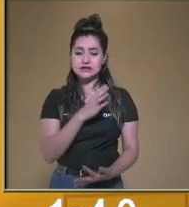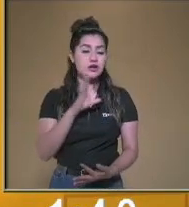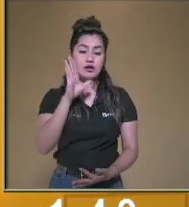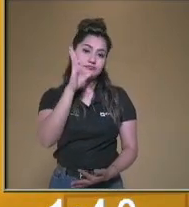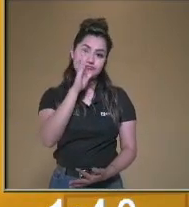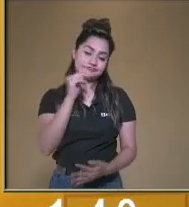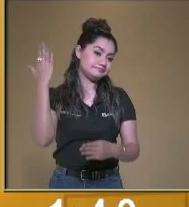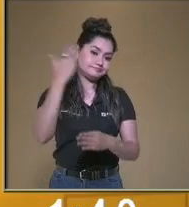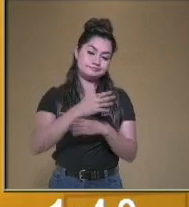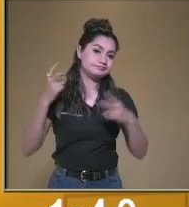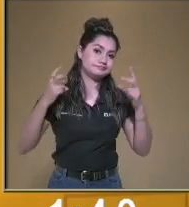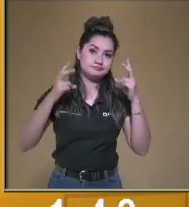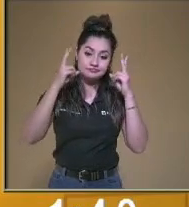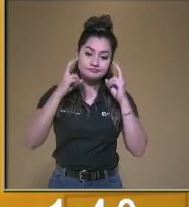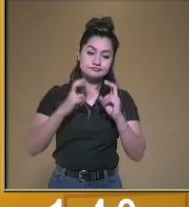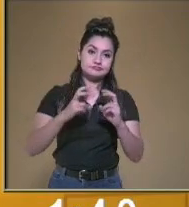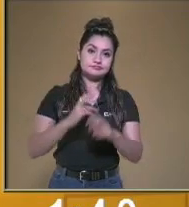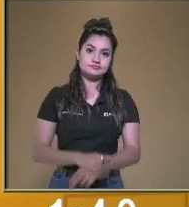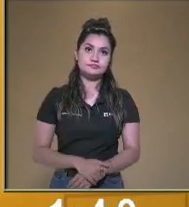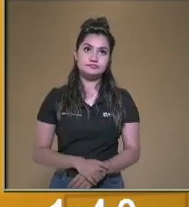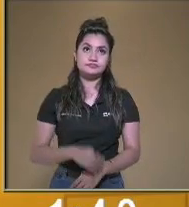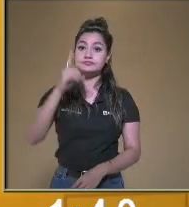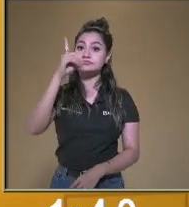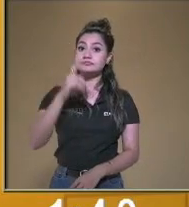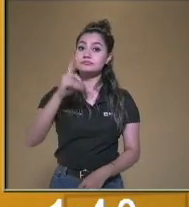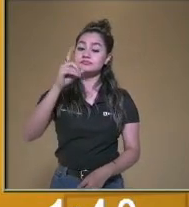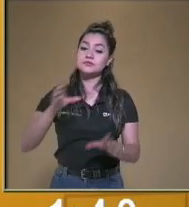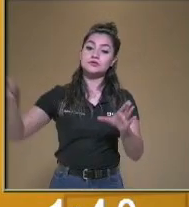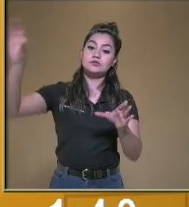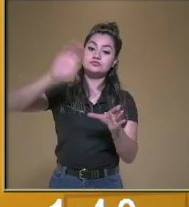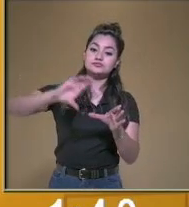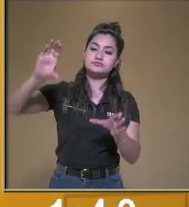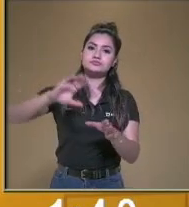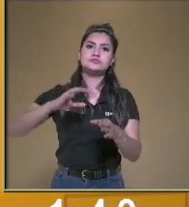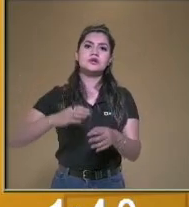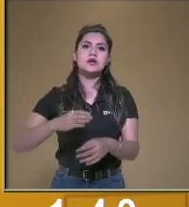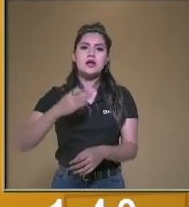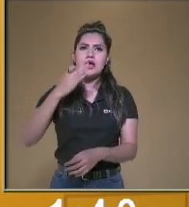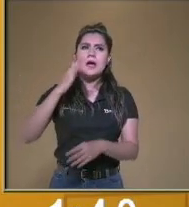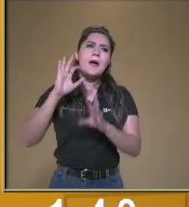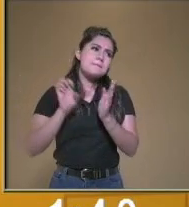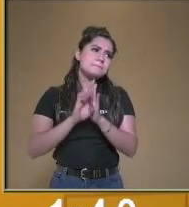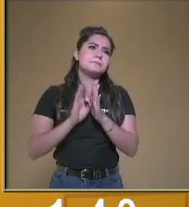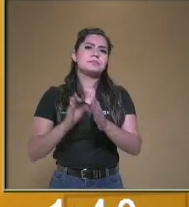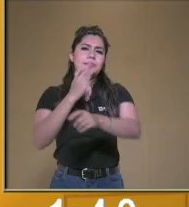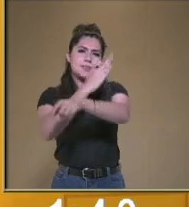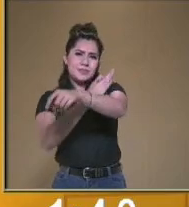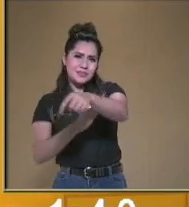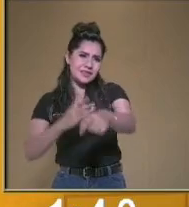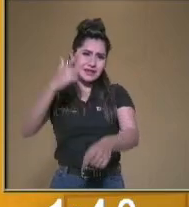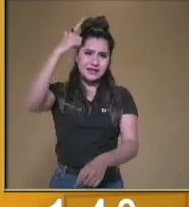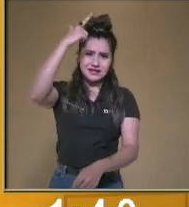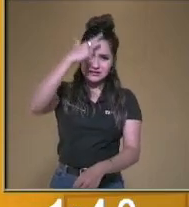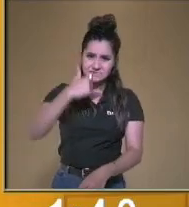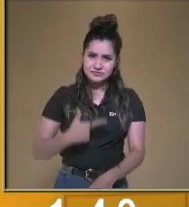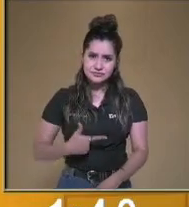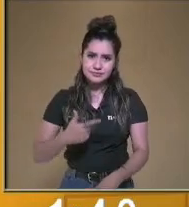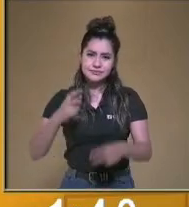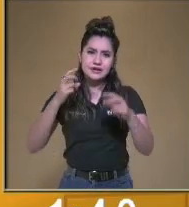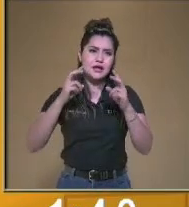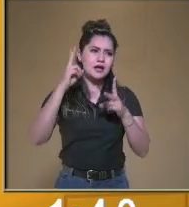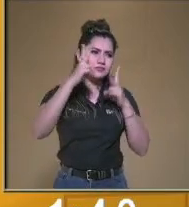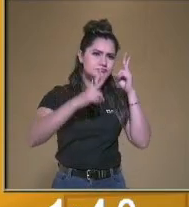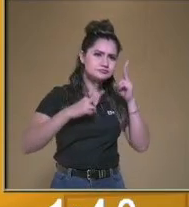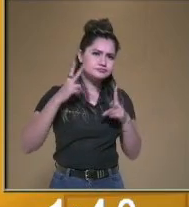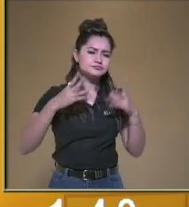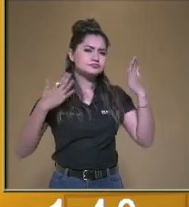un recipiente con agua. No salgas en las tardes si vas a sacarlo a caminar. Puede ser en la tarde o noche. Y no dejes a tu mascota, muy importante,